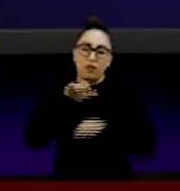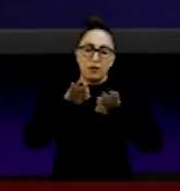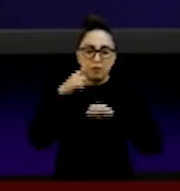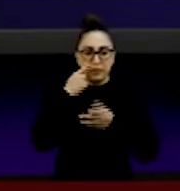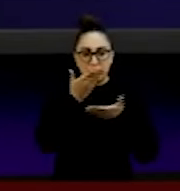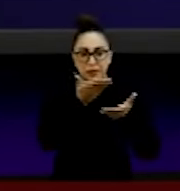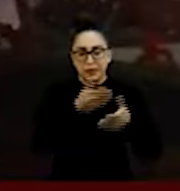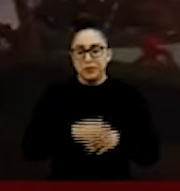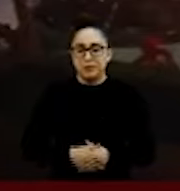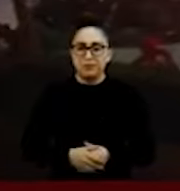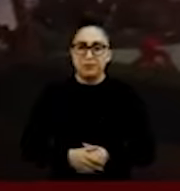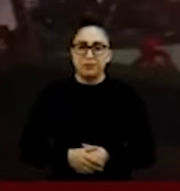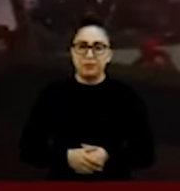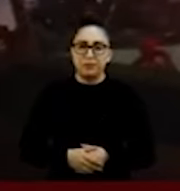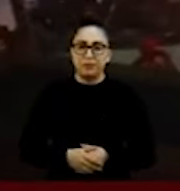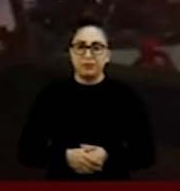información.